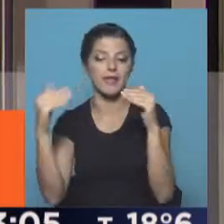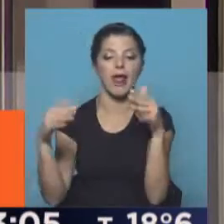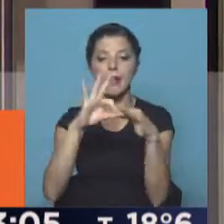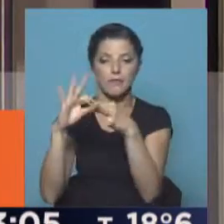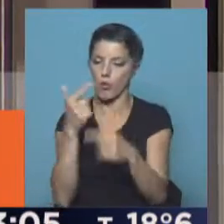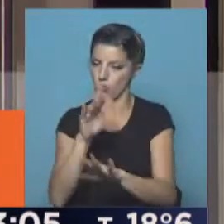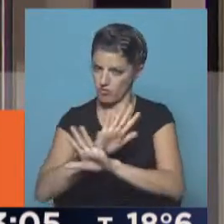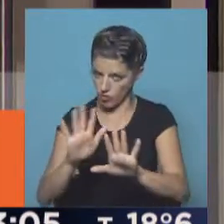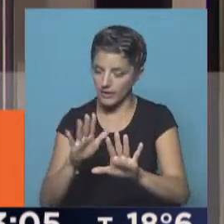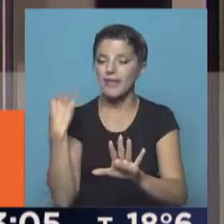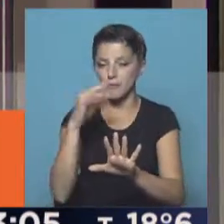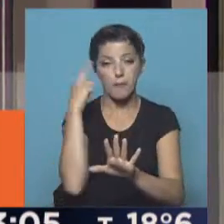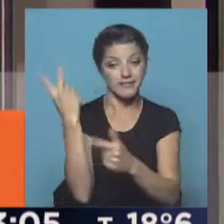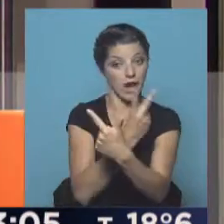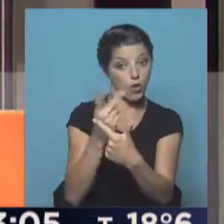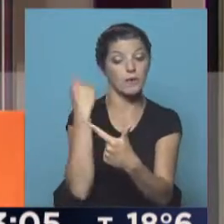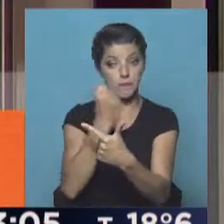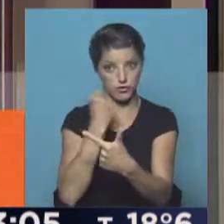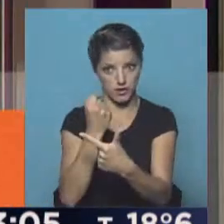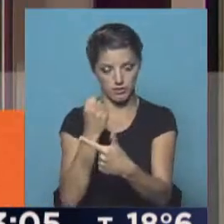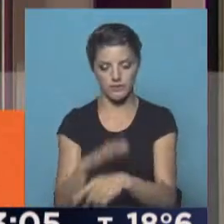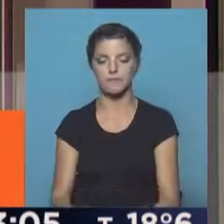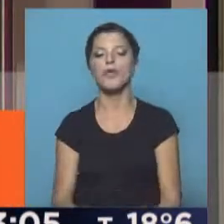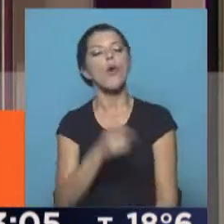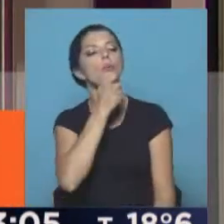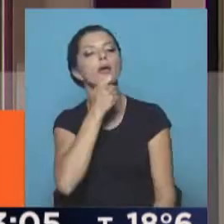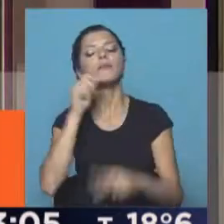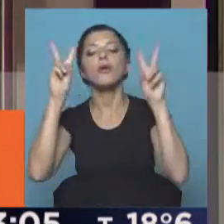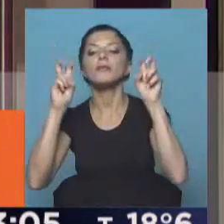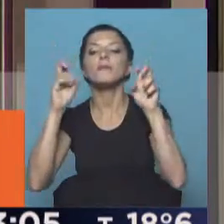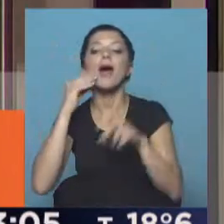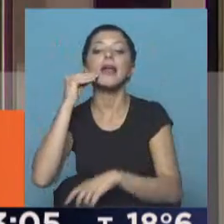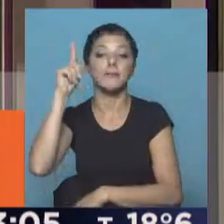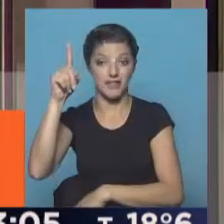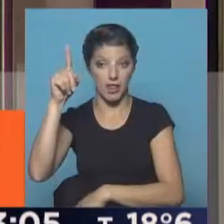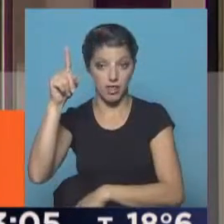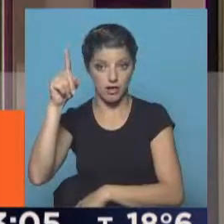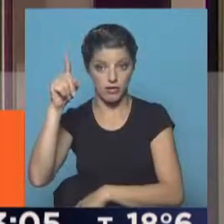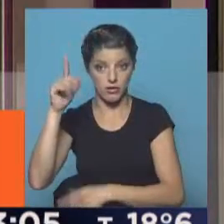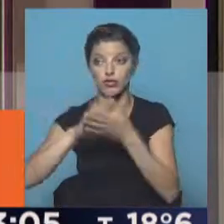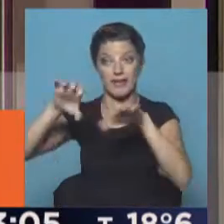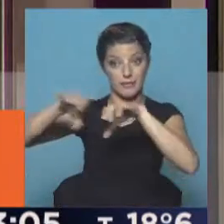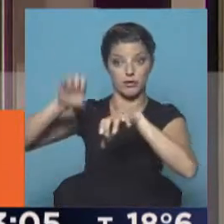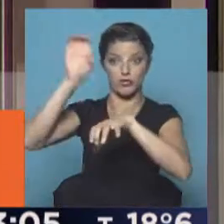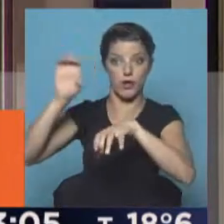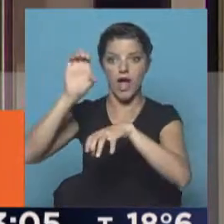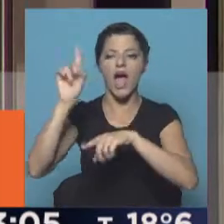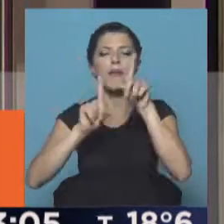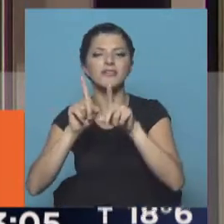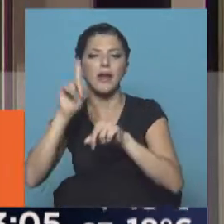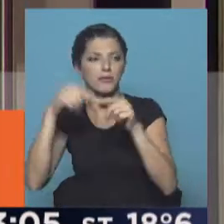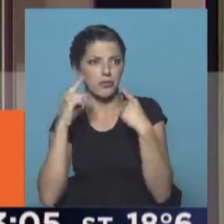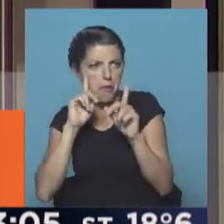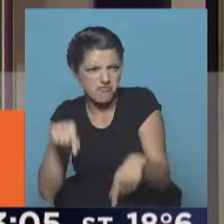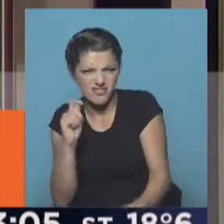podemos ver nosotros, y además, por ejemplo, en el caso de Gran Bretaña, claramente, en el tema del Brexit, claramente eso se vio, la gente no tiene muy claro qué vota. En el caso de Colombia